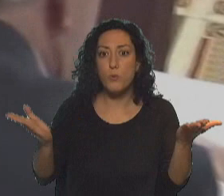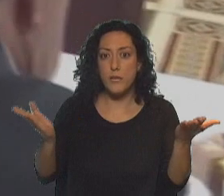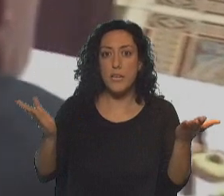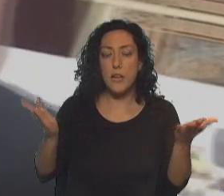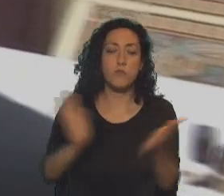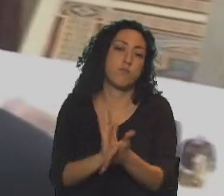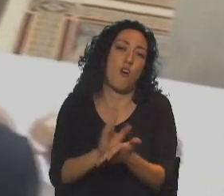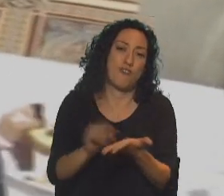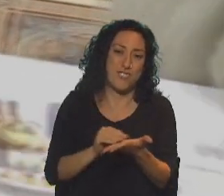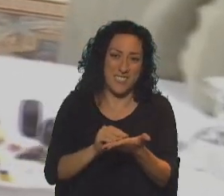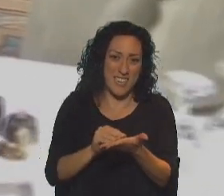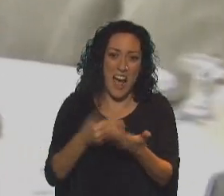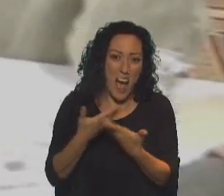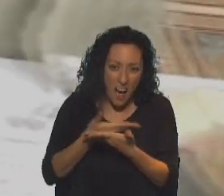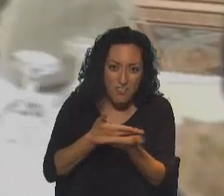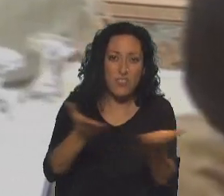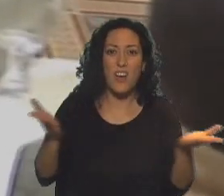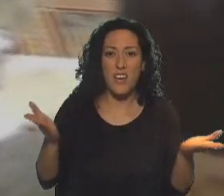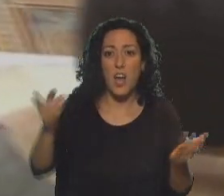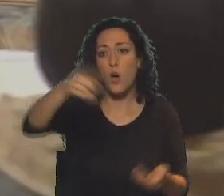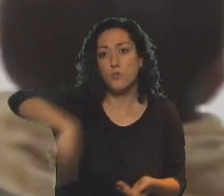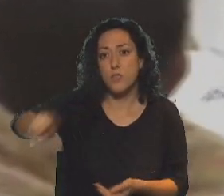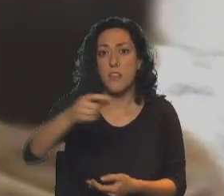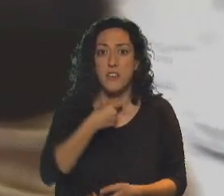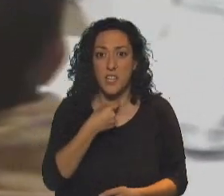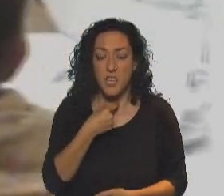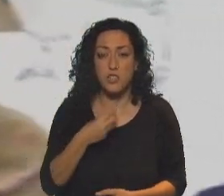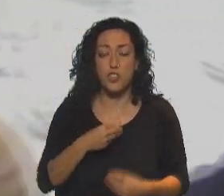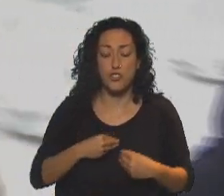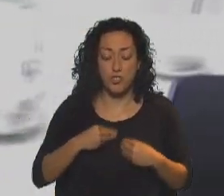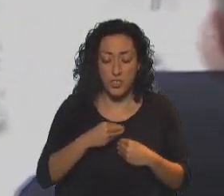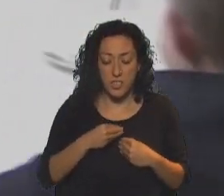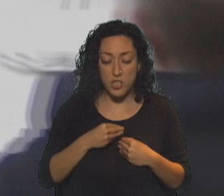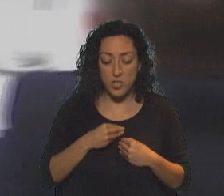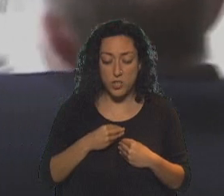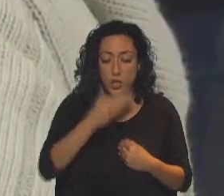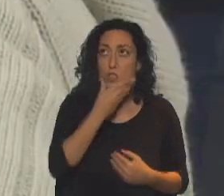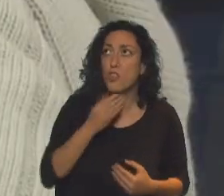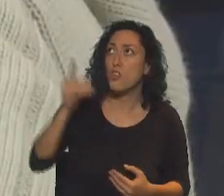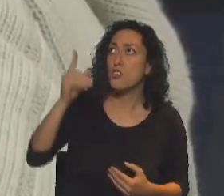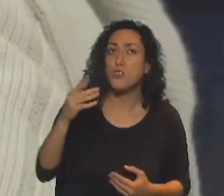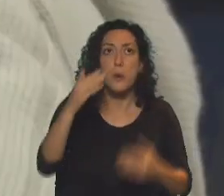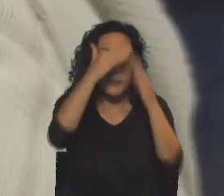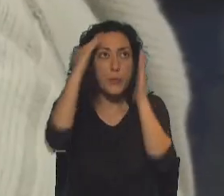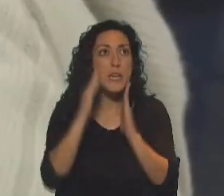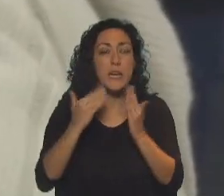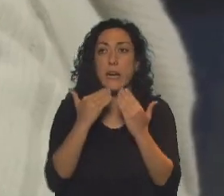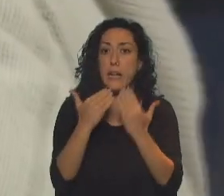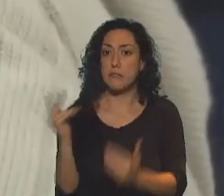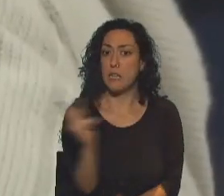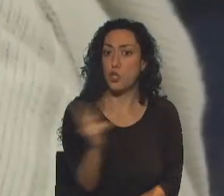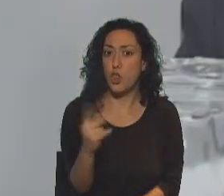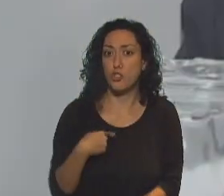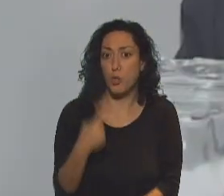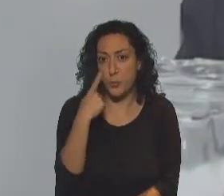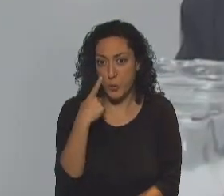despacho, fuera con ustedes. Yo siento que estoy viva por Dios y por la Virgen, realmente. Así que me pareció que